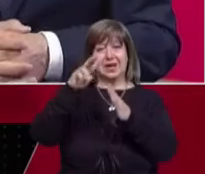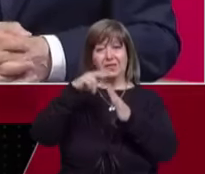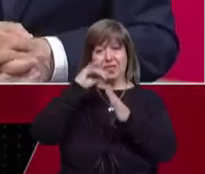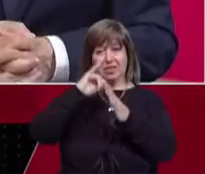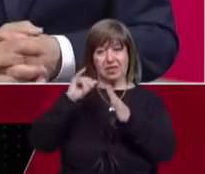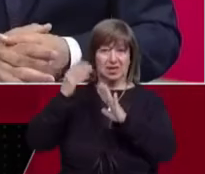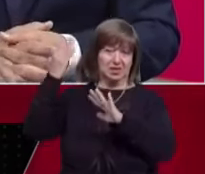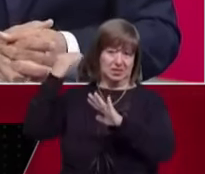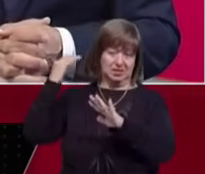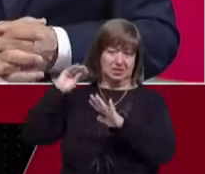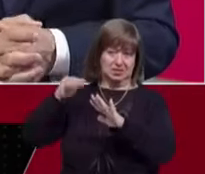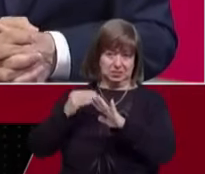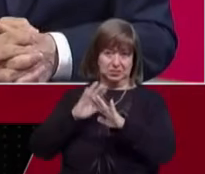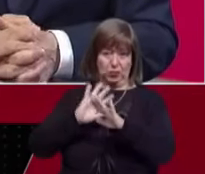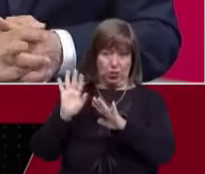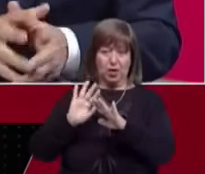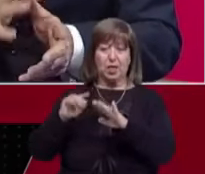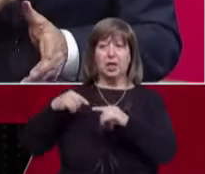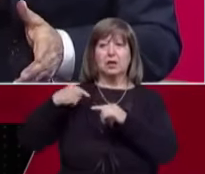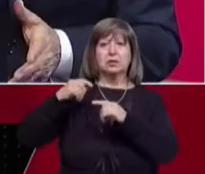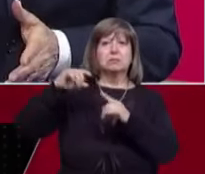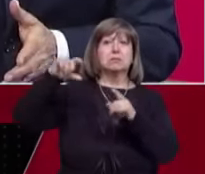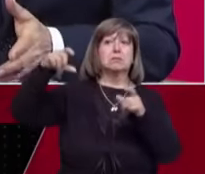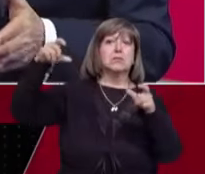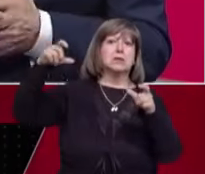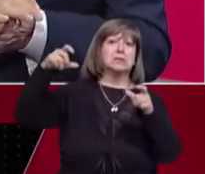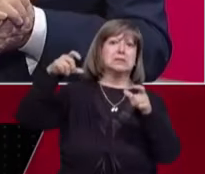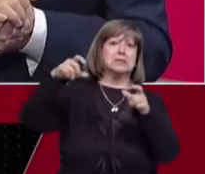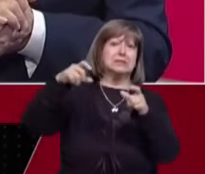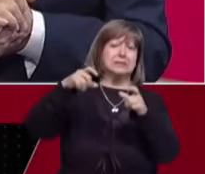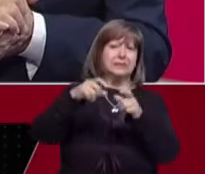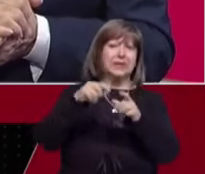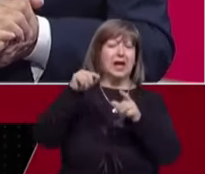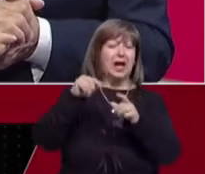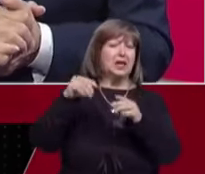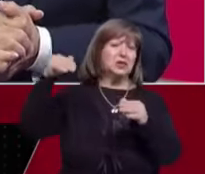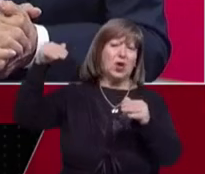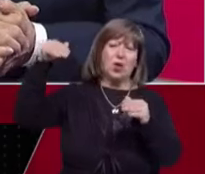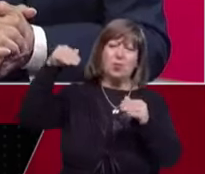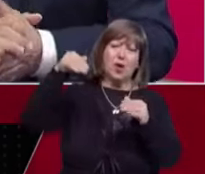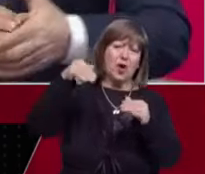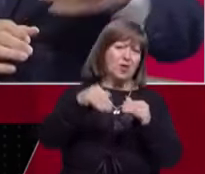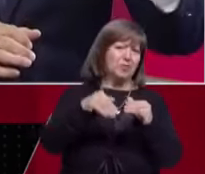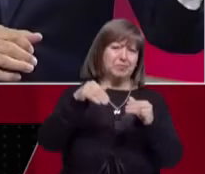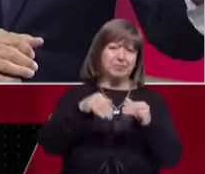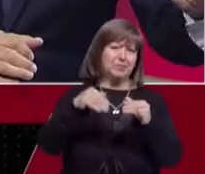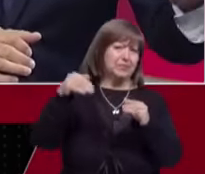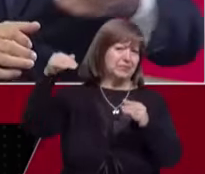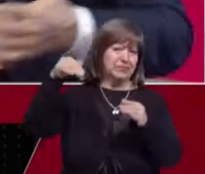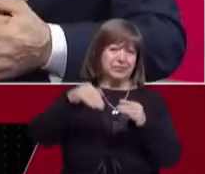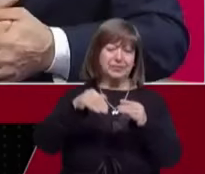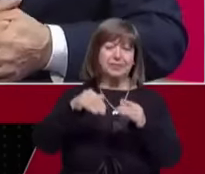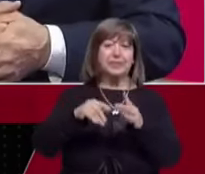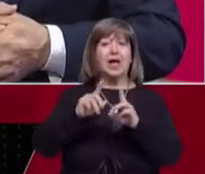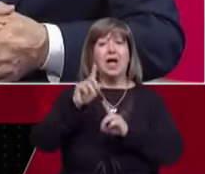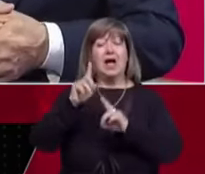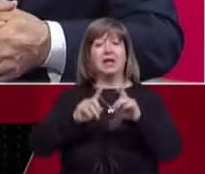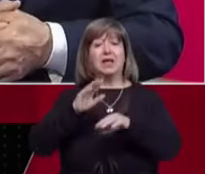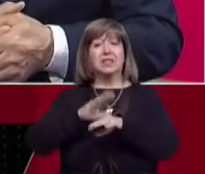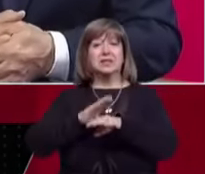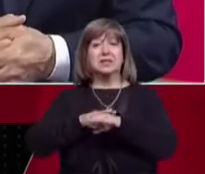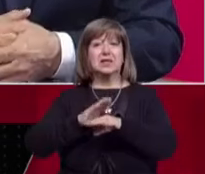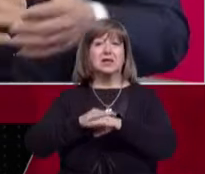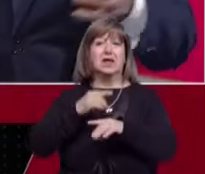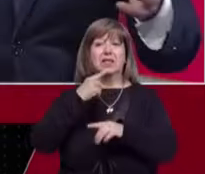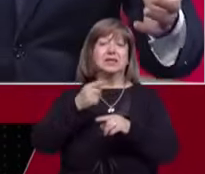proceso bolivariano de Chávez. Allí entonces empezó todo un proceso de decadencia. En parte le van a echar la culpa a los